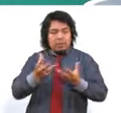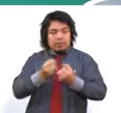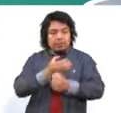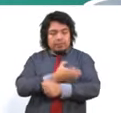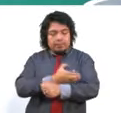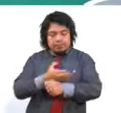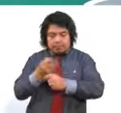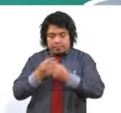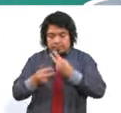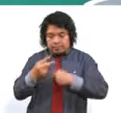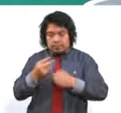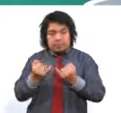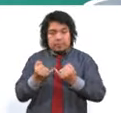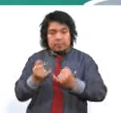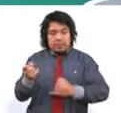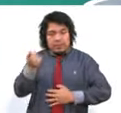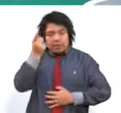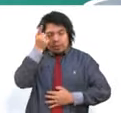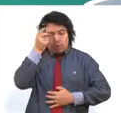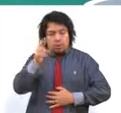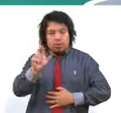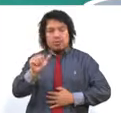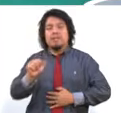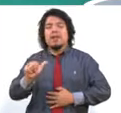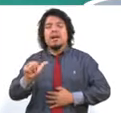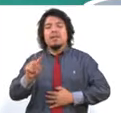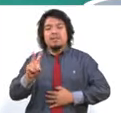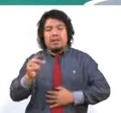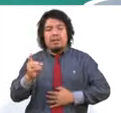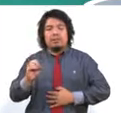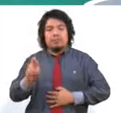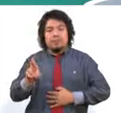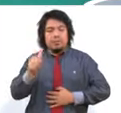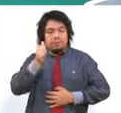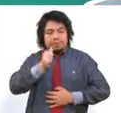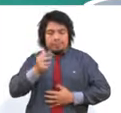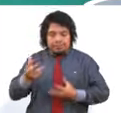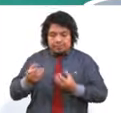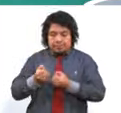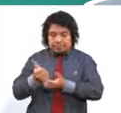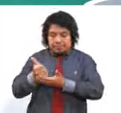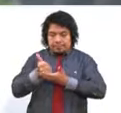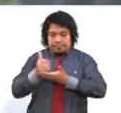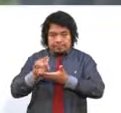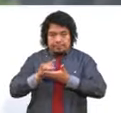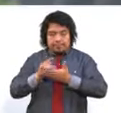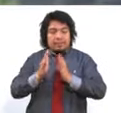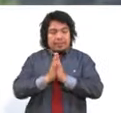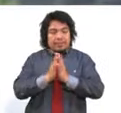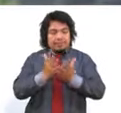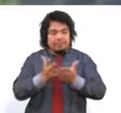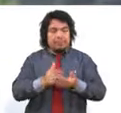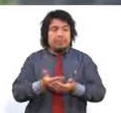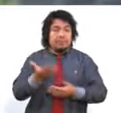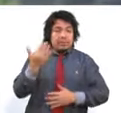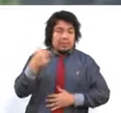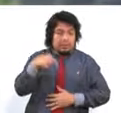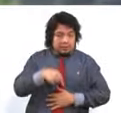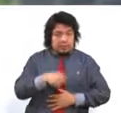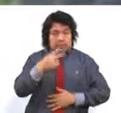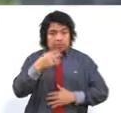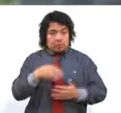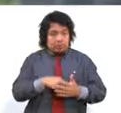doctor Salvador Guerrero por su constante también apoyo a la Secretaría. Desde que llegamos como equipo a esta